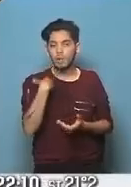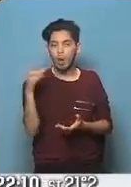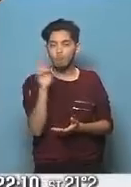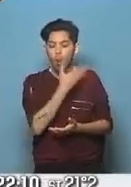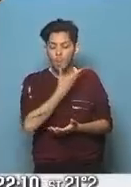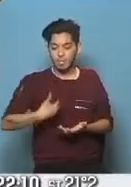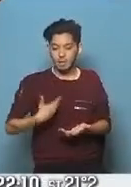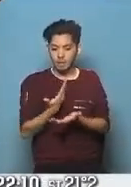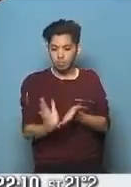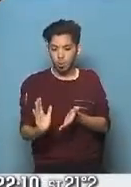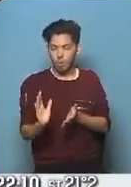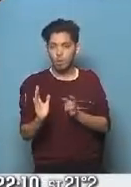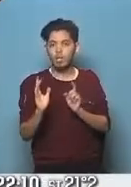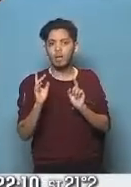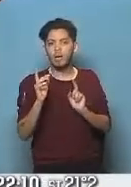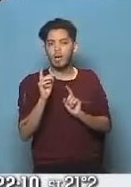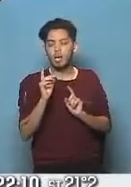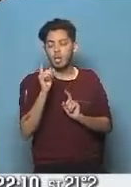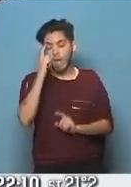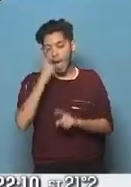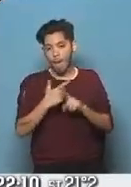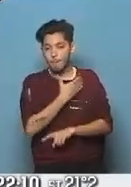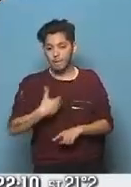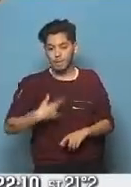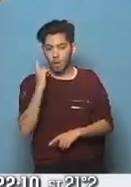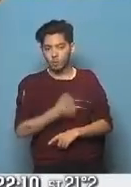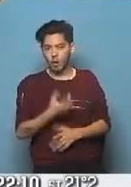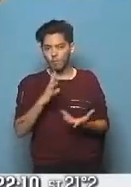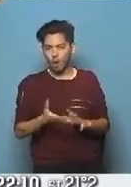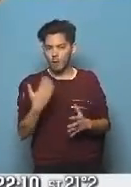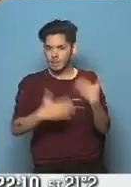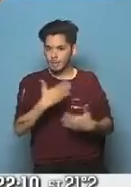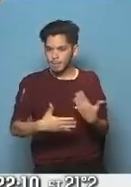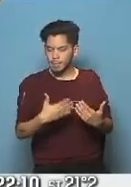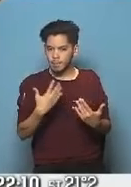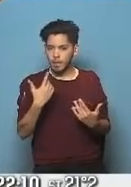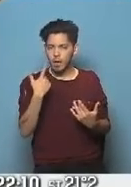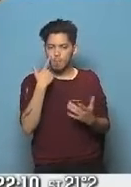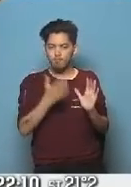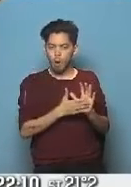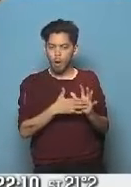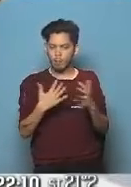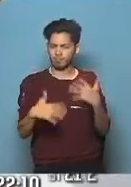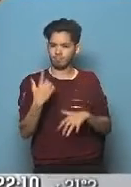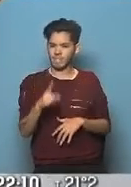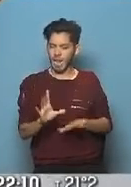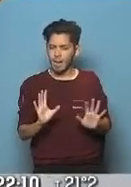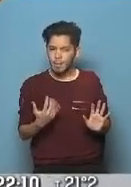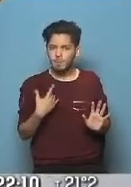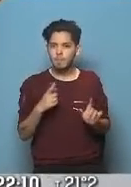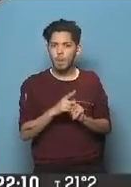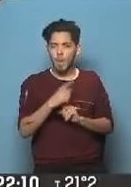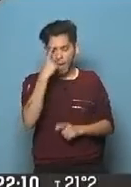que se le hubiera comprobado un delito y donde hay un expresidente juzgado de manera muy acelerada y con pruebas muy endebles, por decirlo de alguna manera, el expresidente